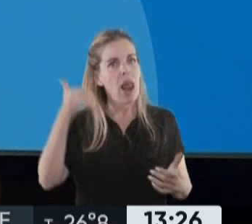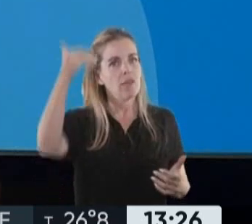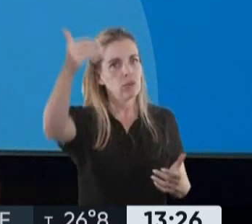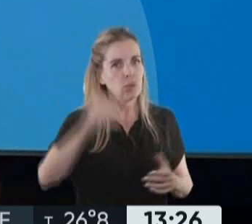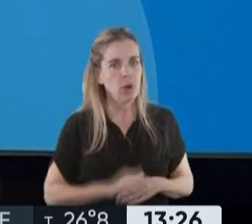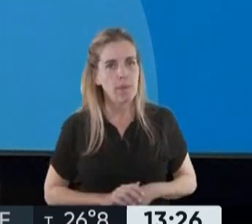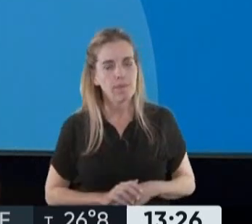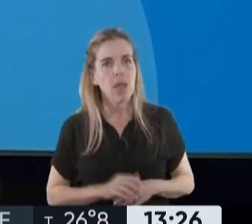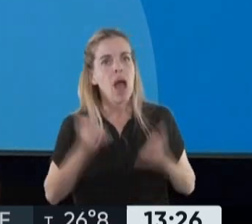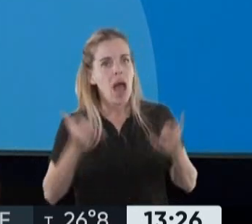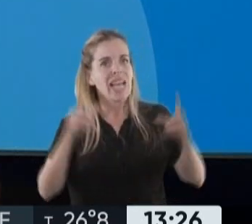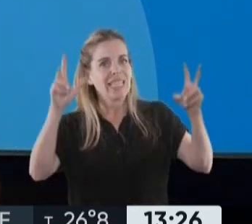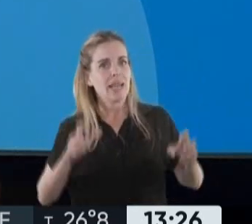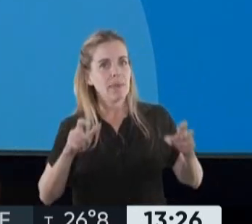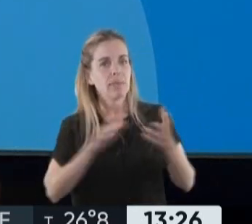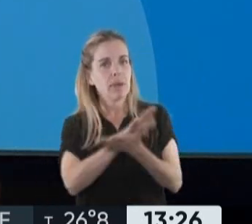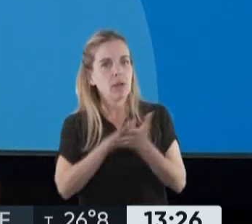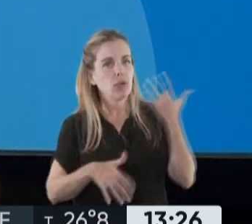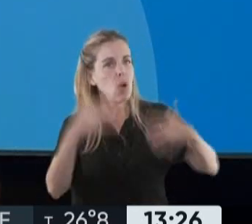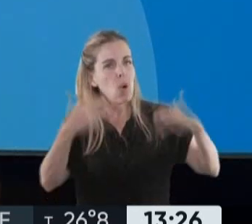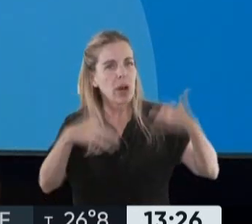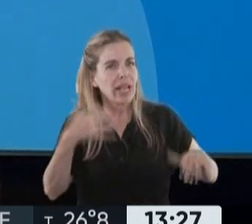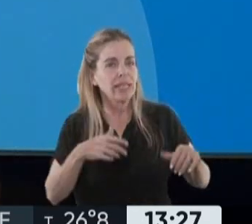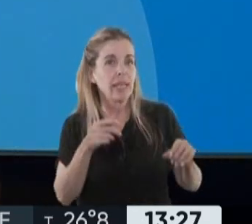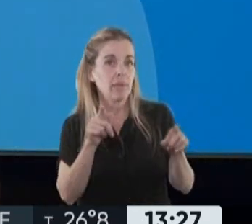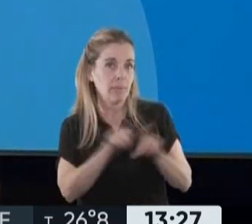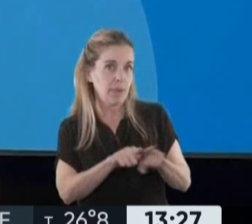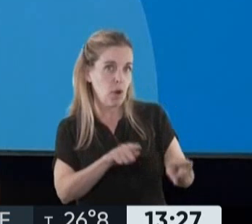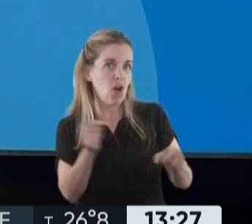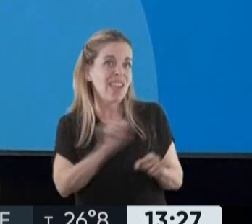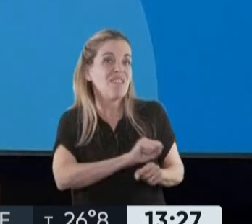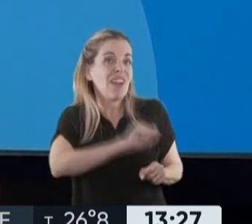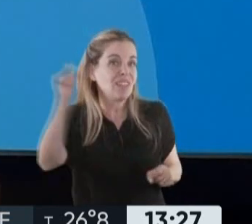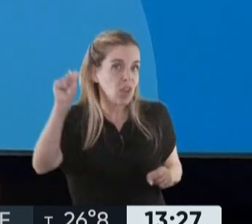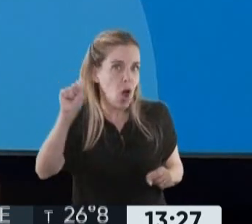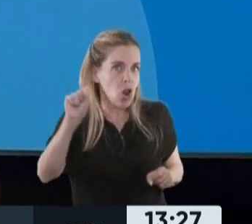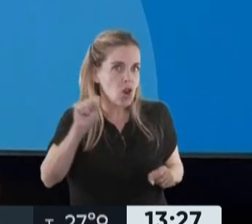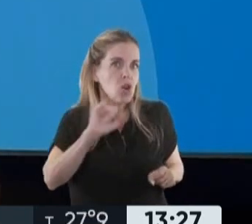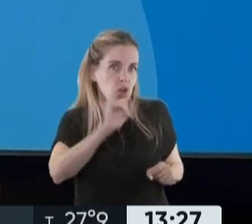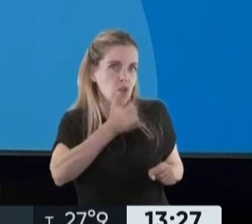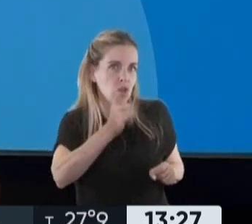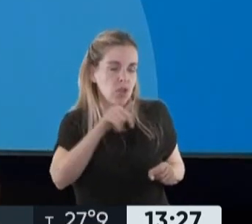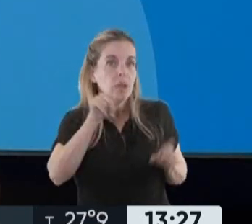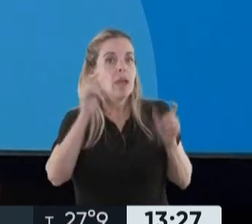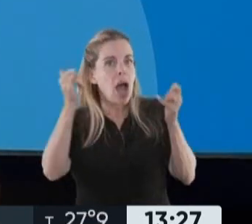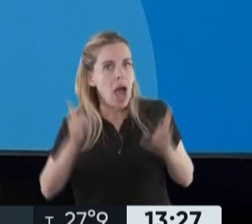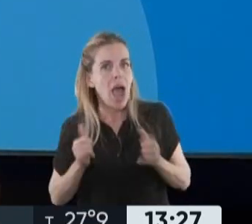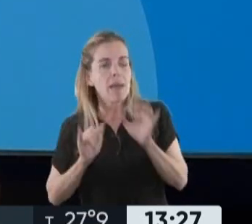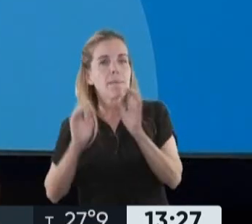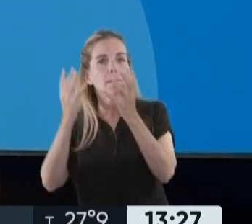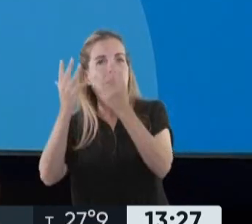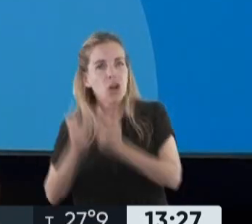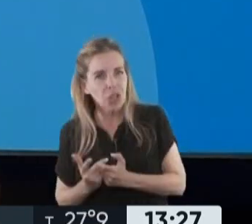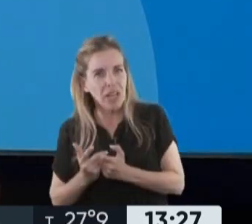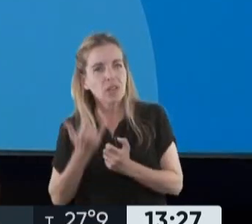Y tenemos urgencias, como la inflación, y tenemos proyectos. Este proyecto que yo algo mencioné